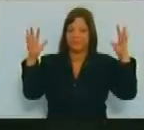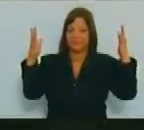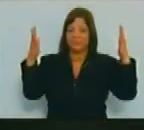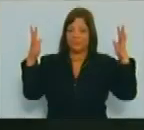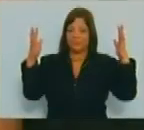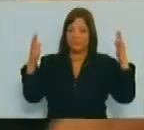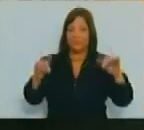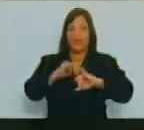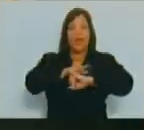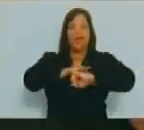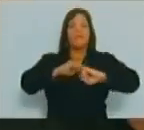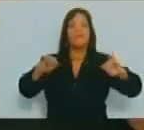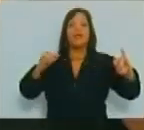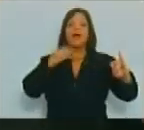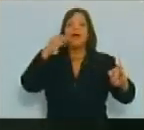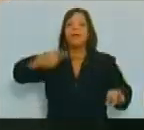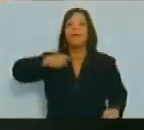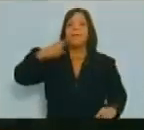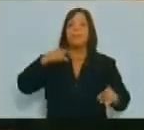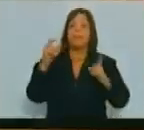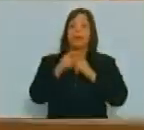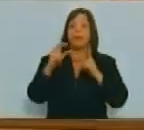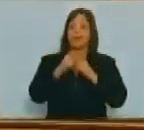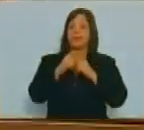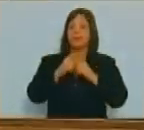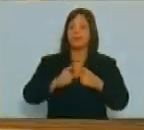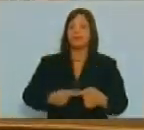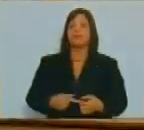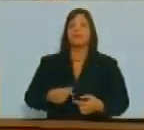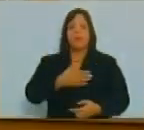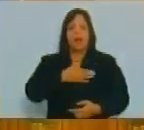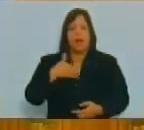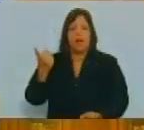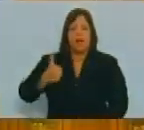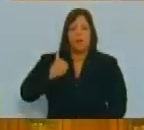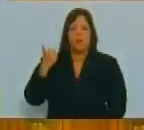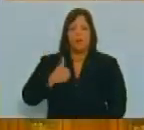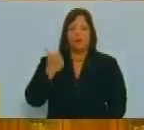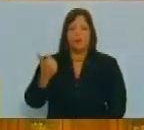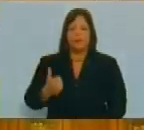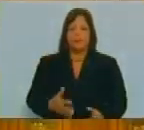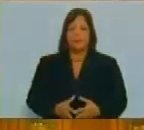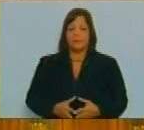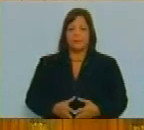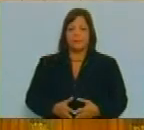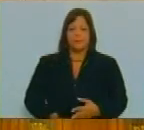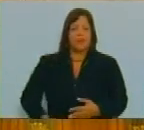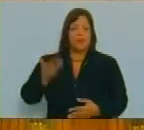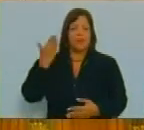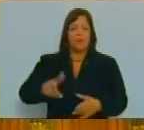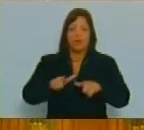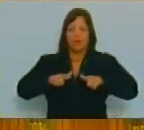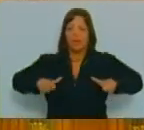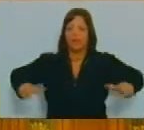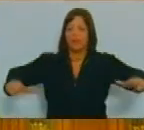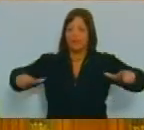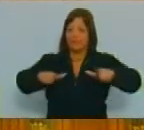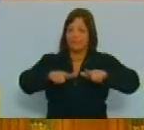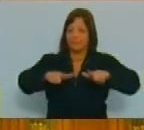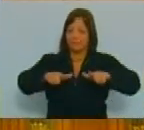ya para finalizar mi palabra quiero aprovechar este importante espacio